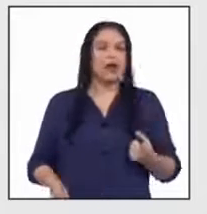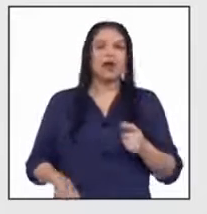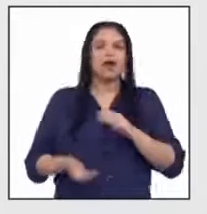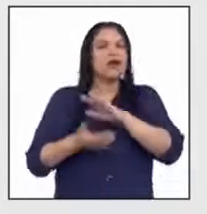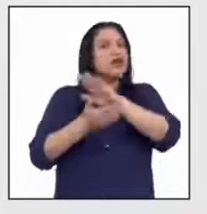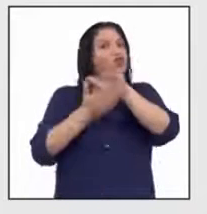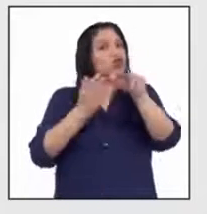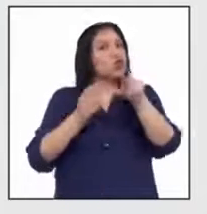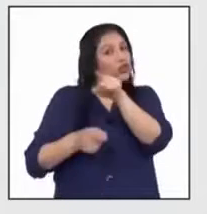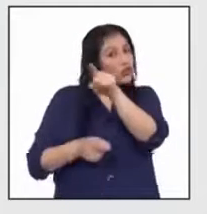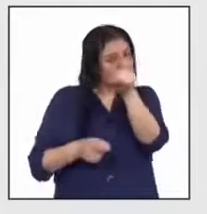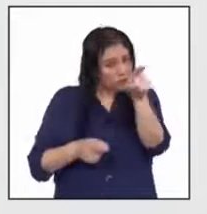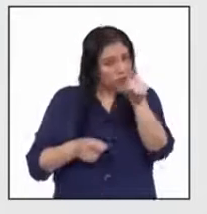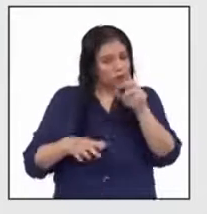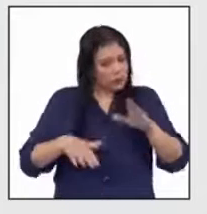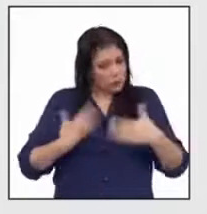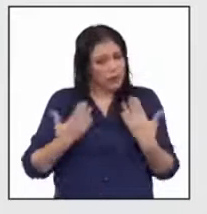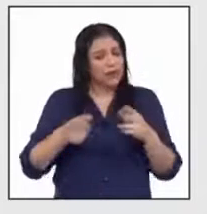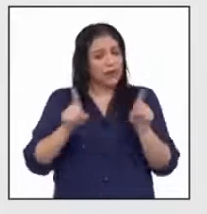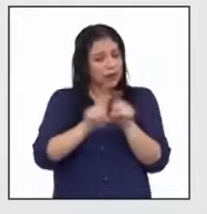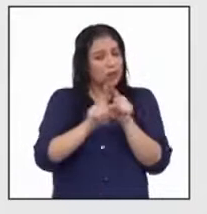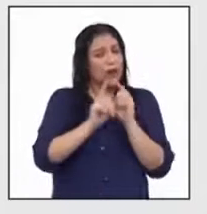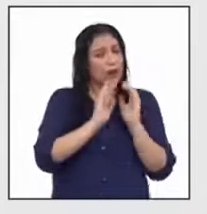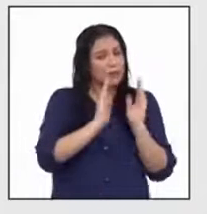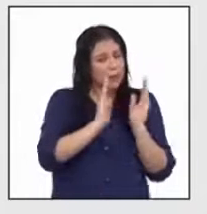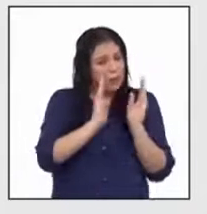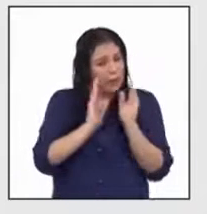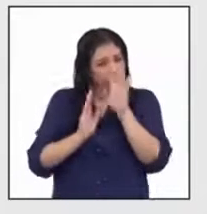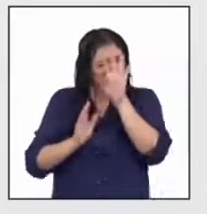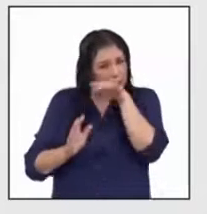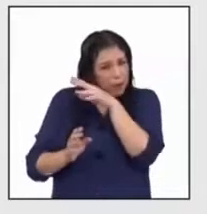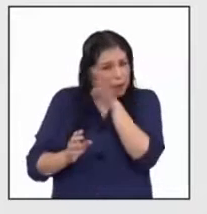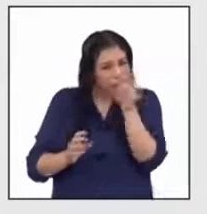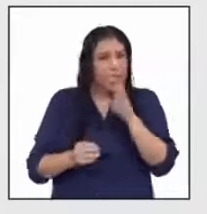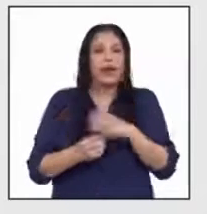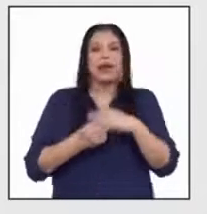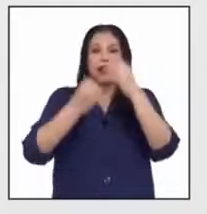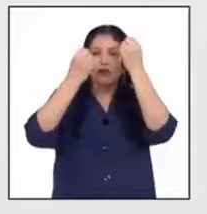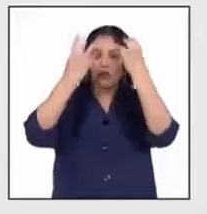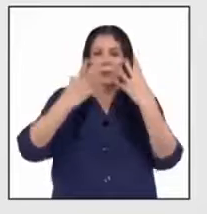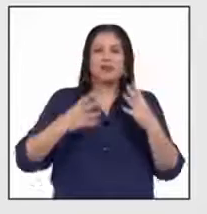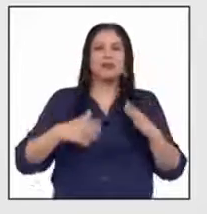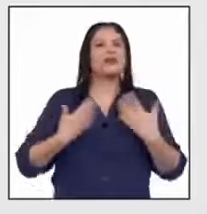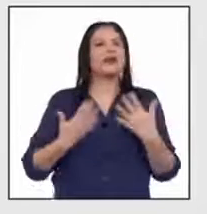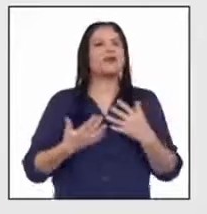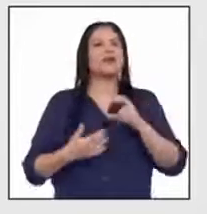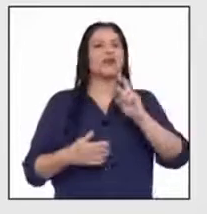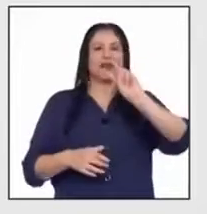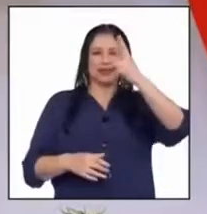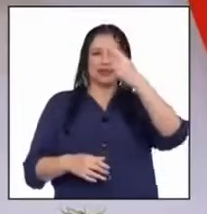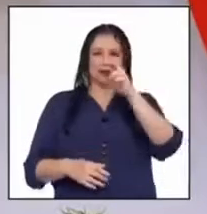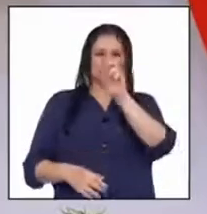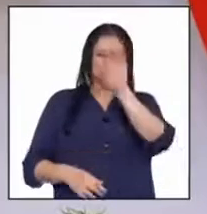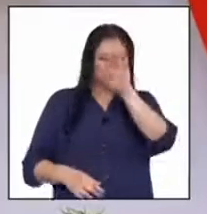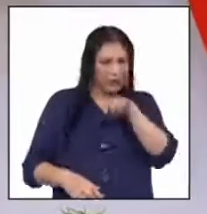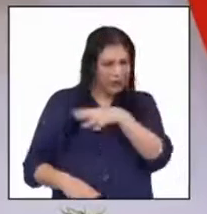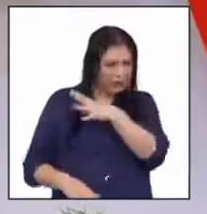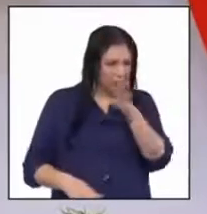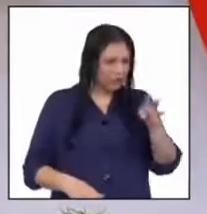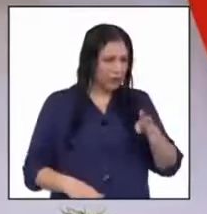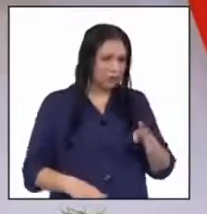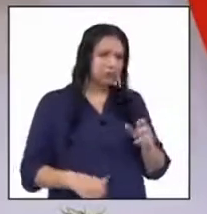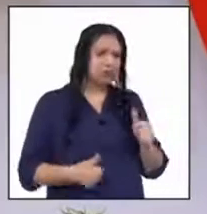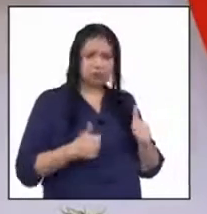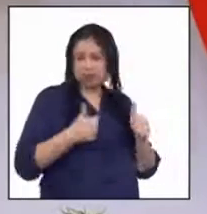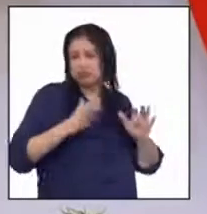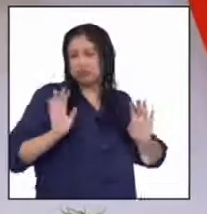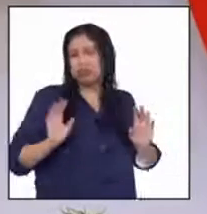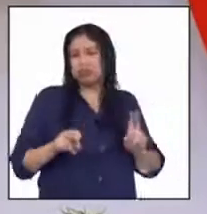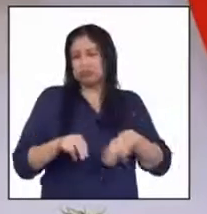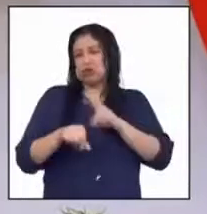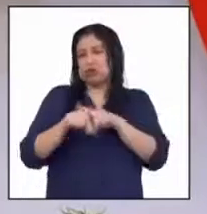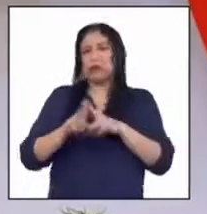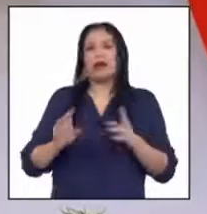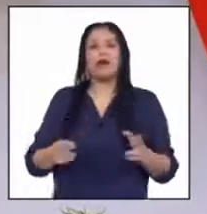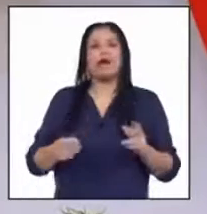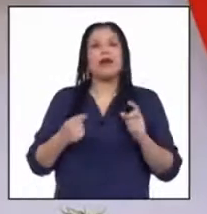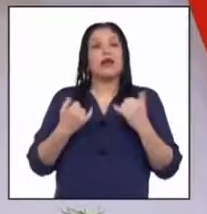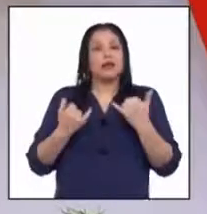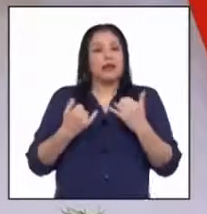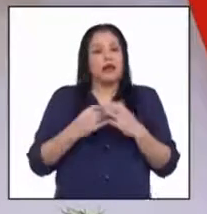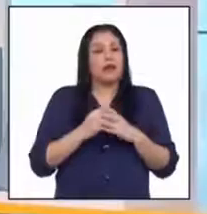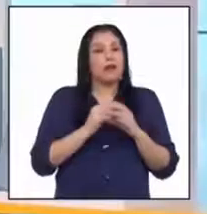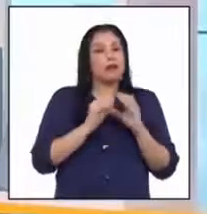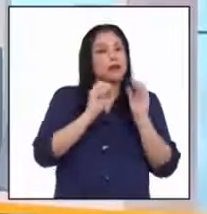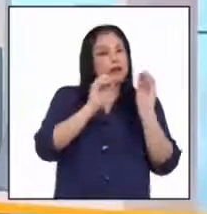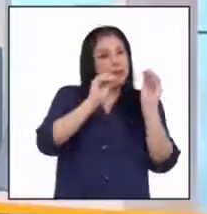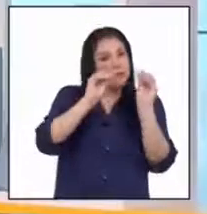en sus casas pueden también organizar los datos para generar esta segunda tabla. No hay problema, profesora. Entonces vamos a organizar